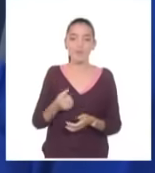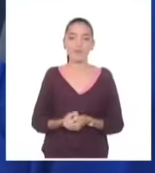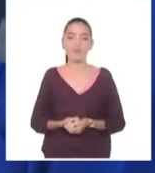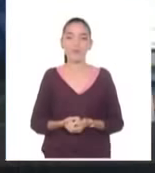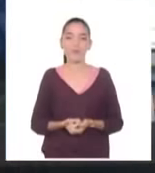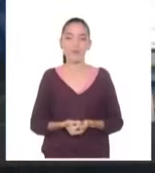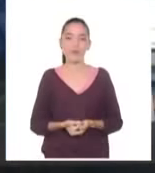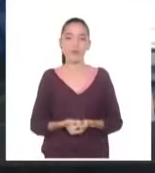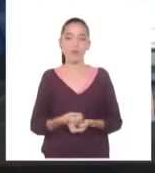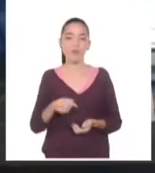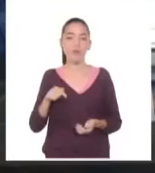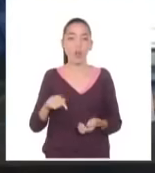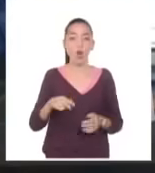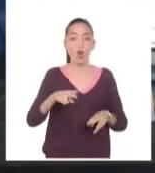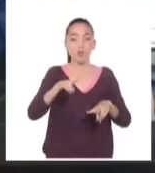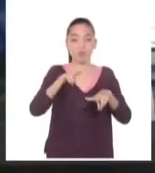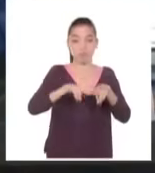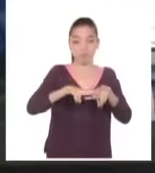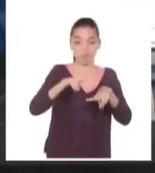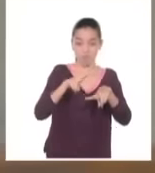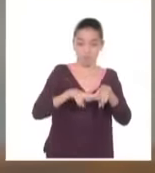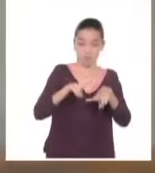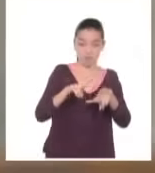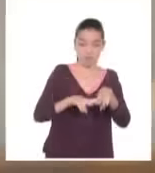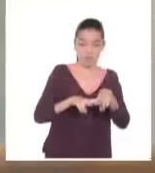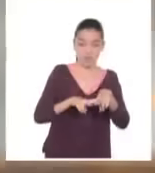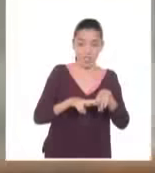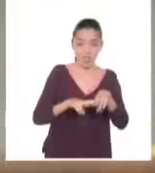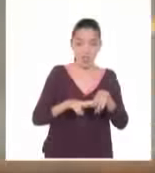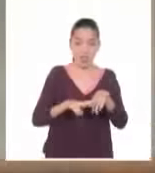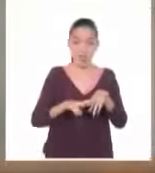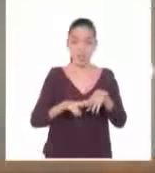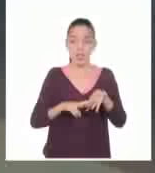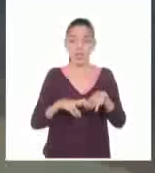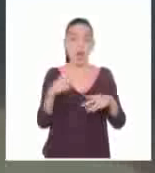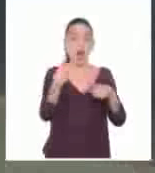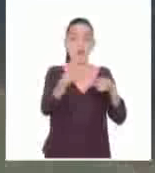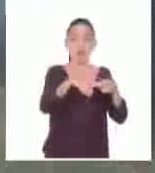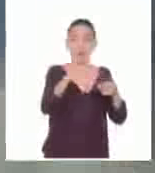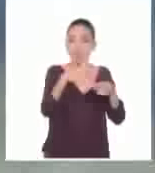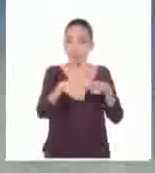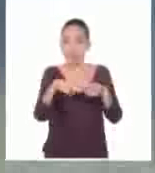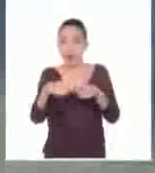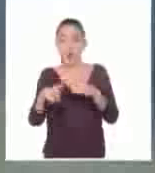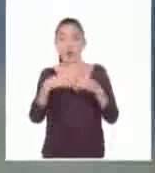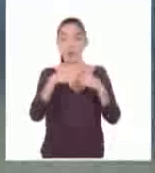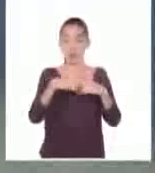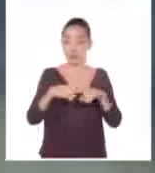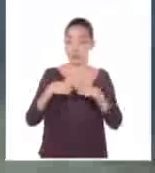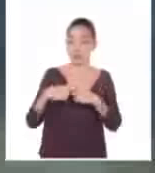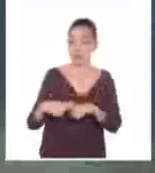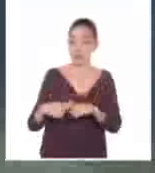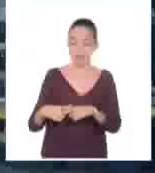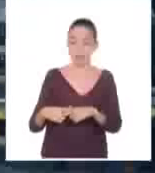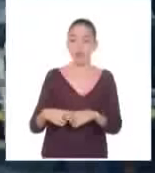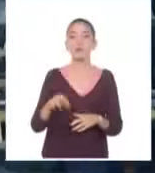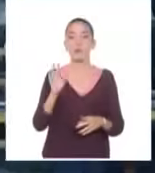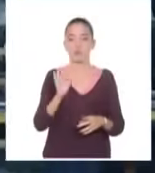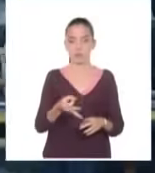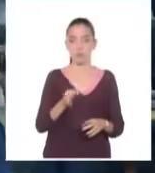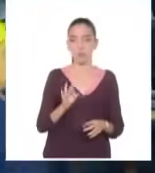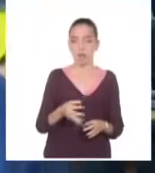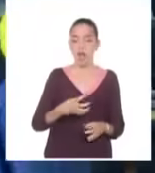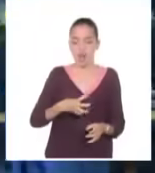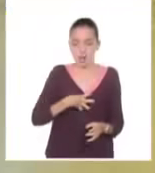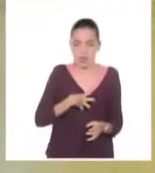allá en La Habana. Ya están aquí las piezas, ya llegaron aquí las piezas, están en el montaje ahora. Ahora estamos discutiendo con los trabajadores qué tiempo nos